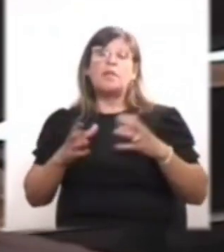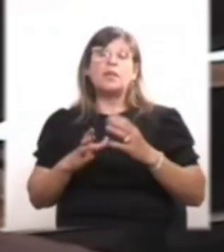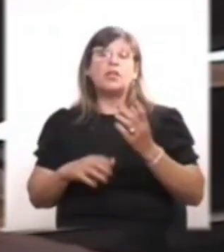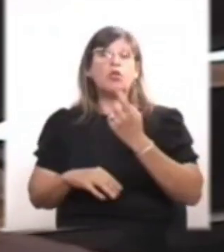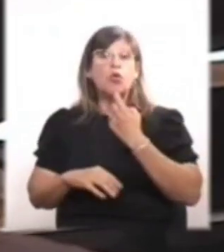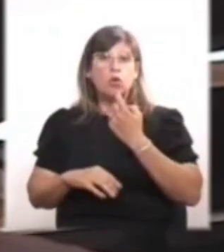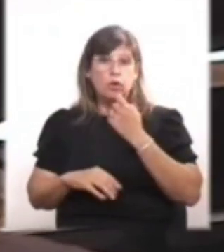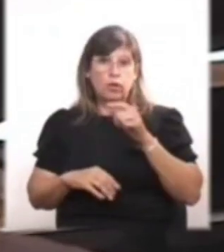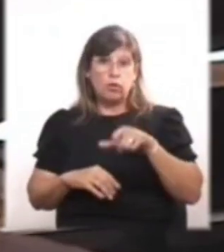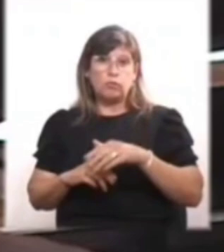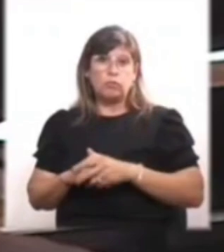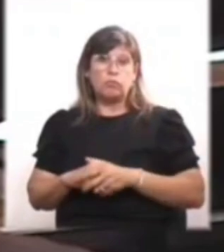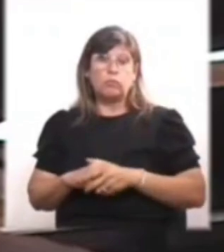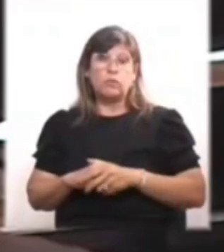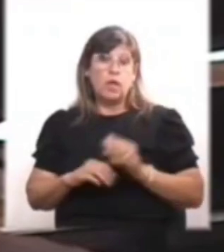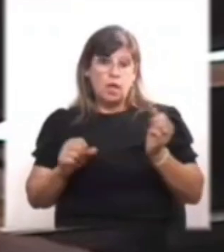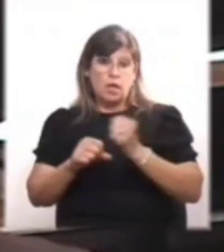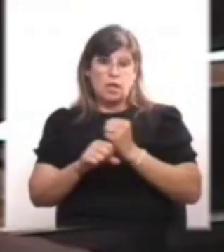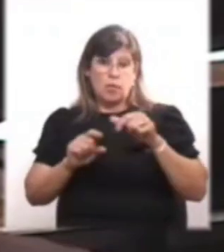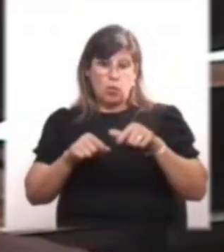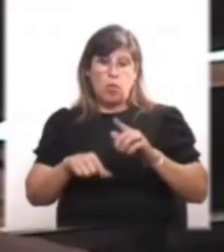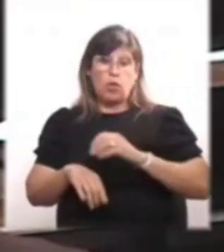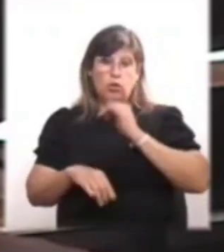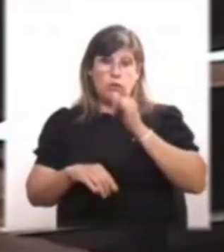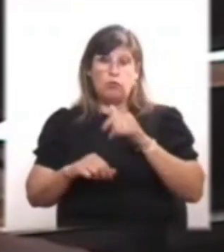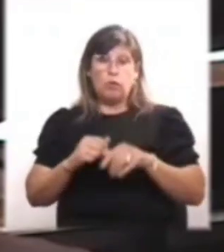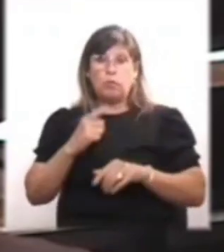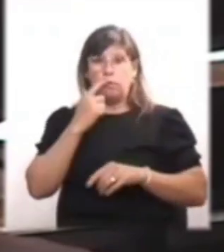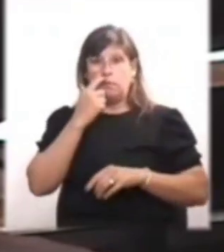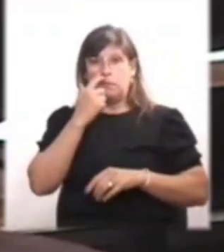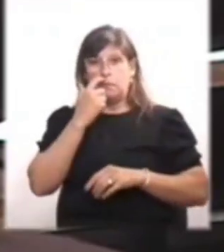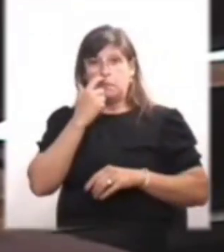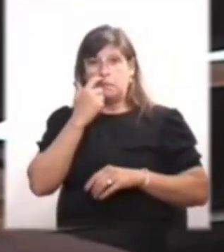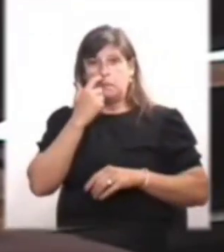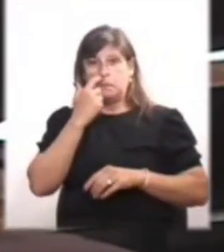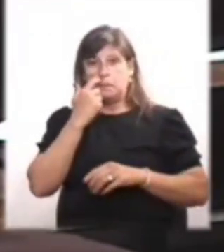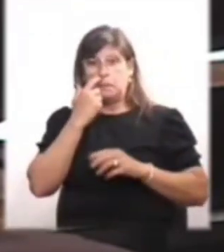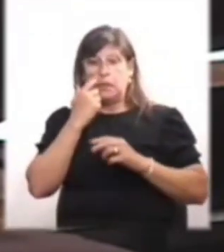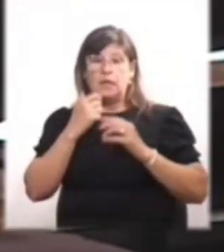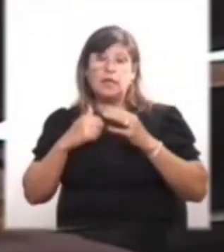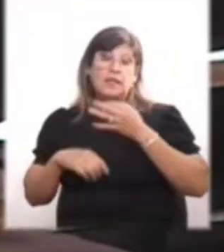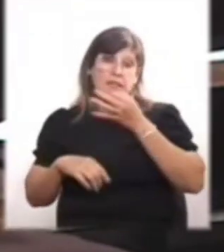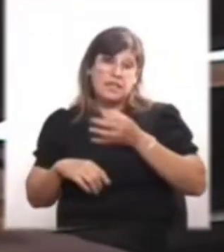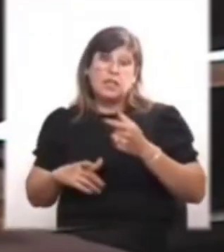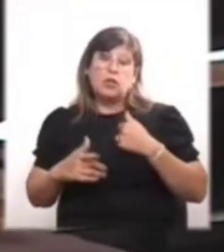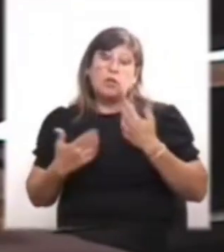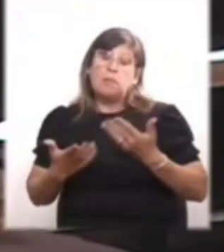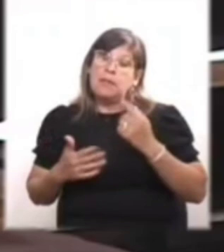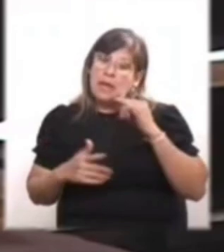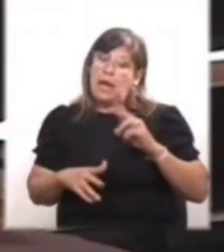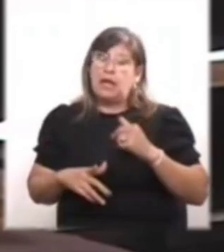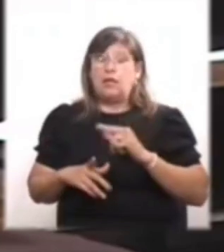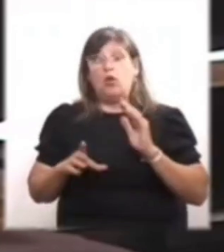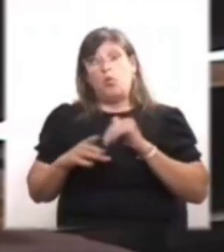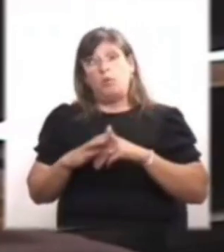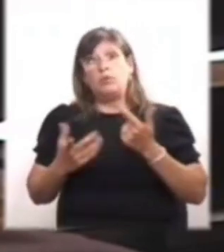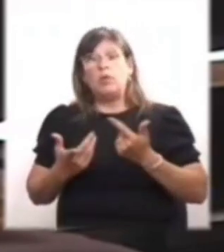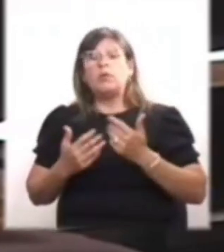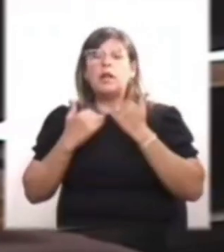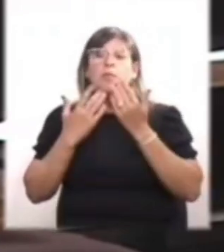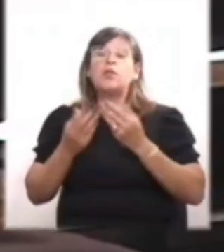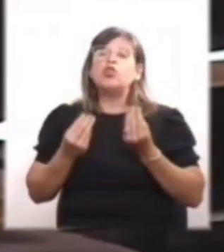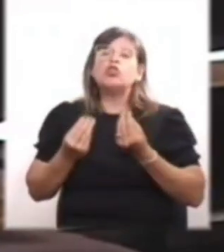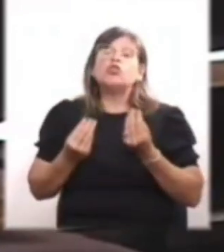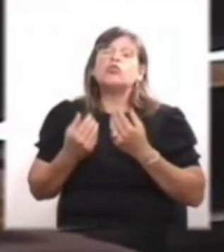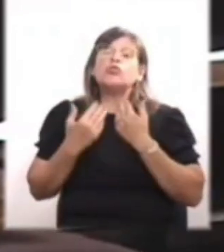Colorado, que aprobaron este informe, tuvieron la honestidad de decir, mira, nosotros lo vamos a votar, pero no sabemos cómo se va a votar